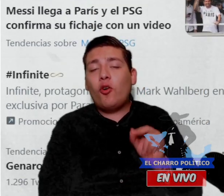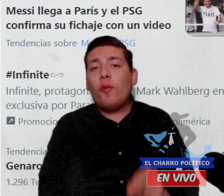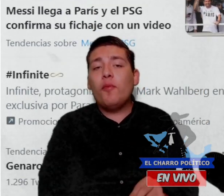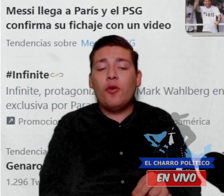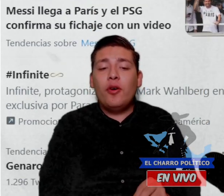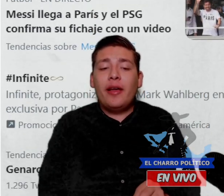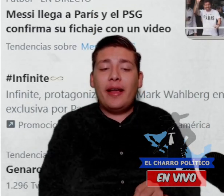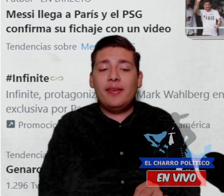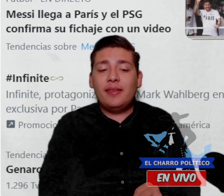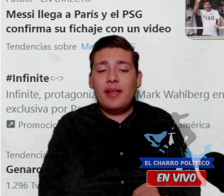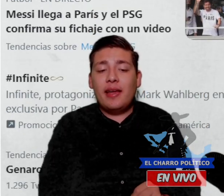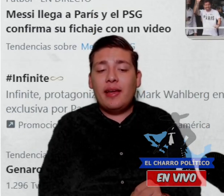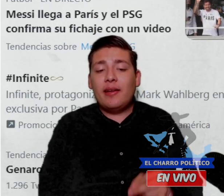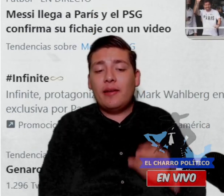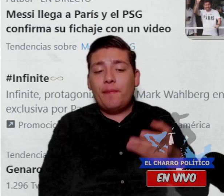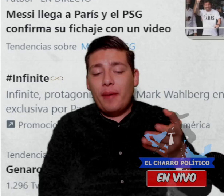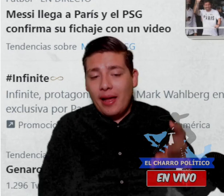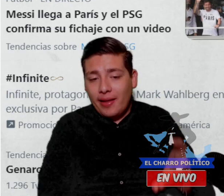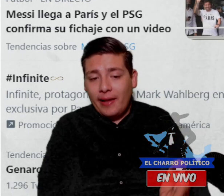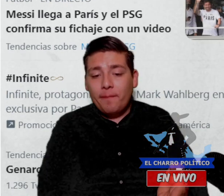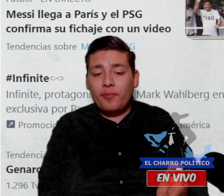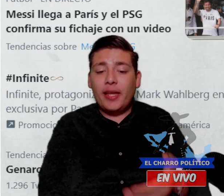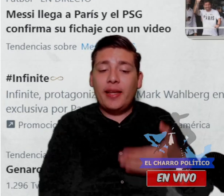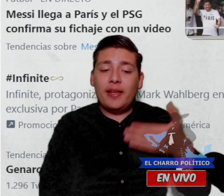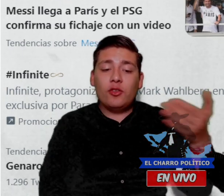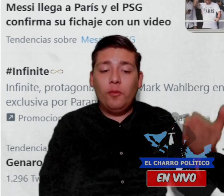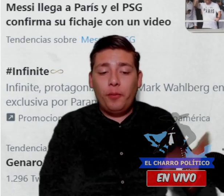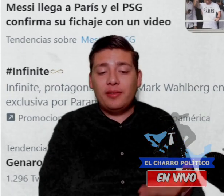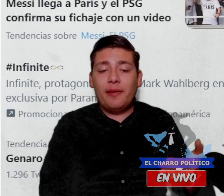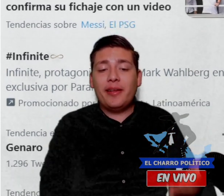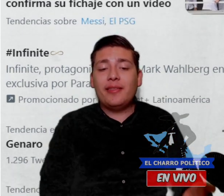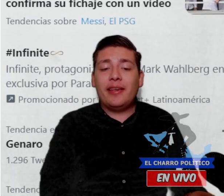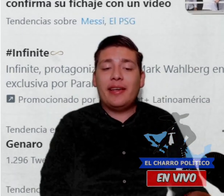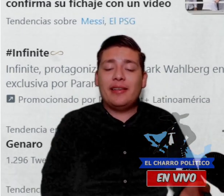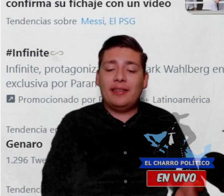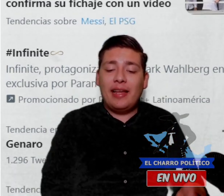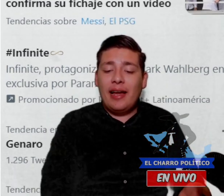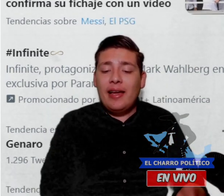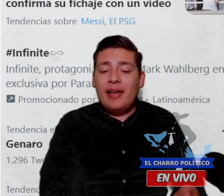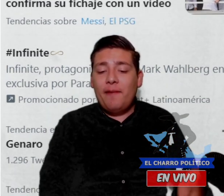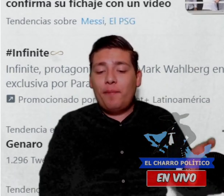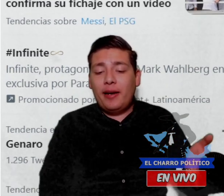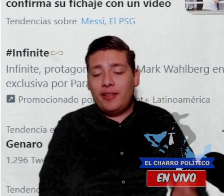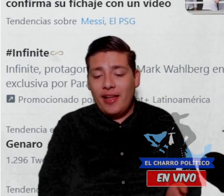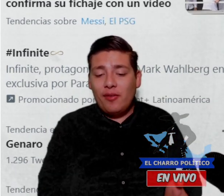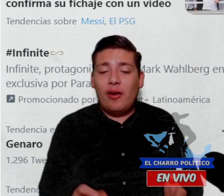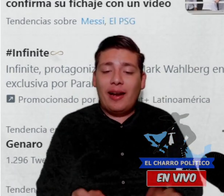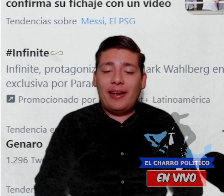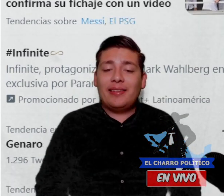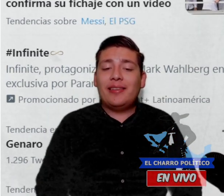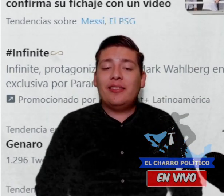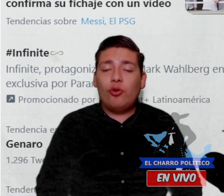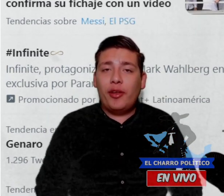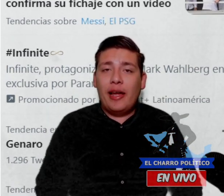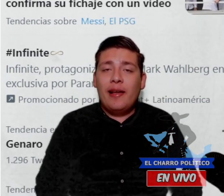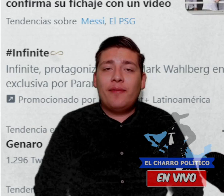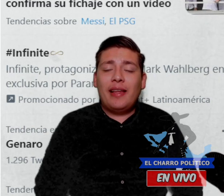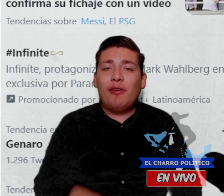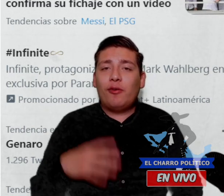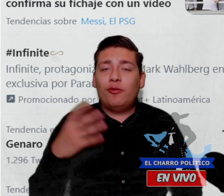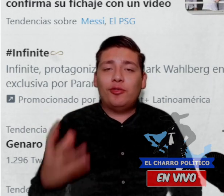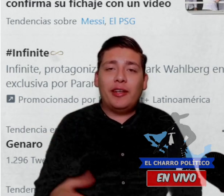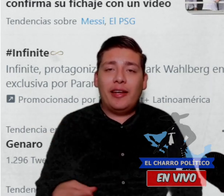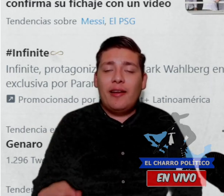que vean cómo este padre, que supuestamente está impartiendo la clase de historia,